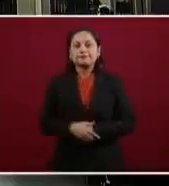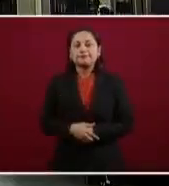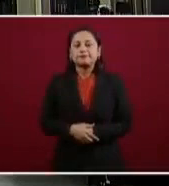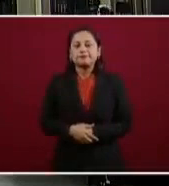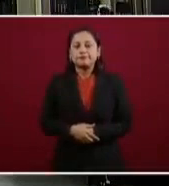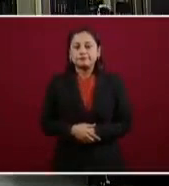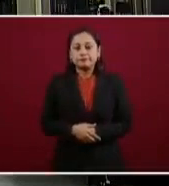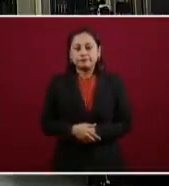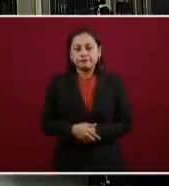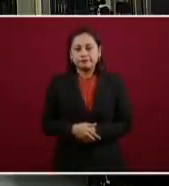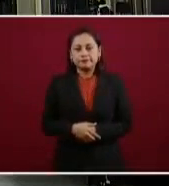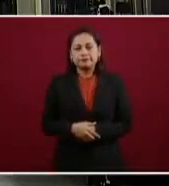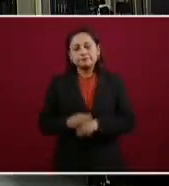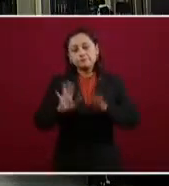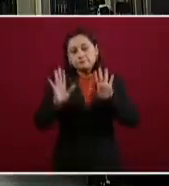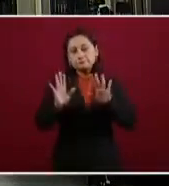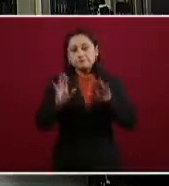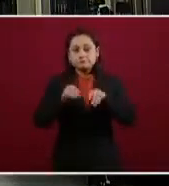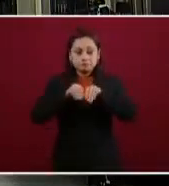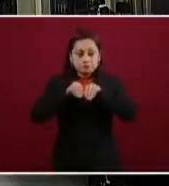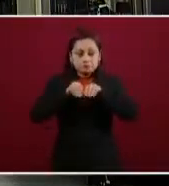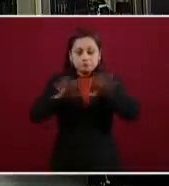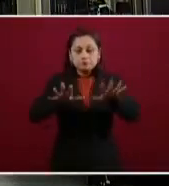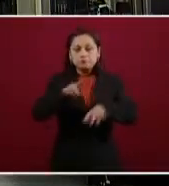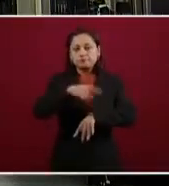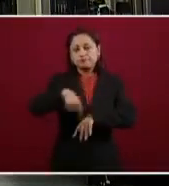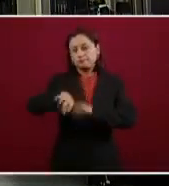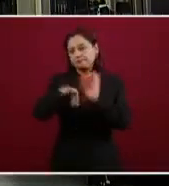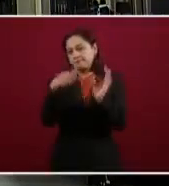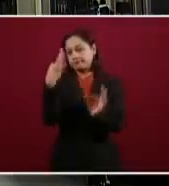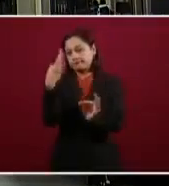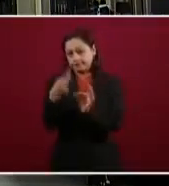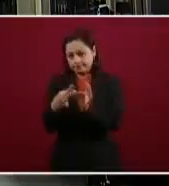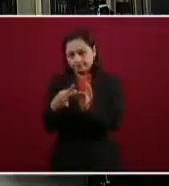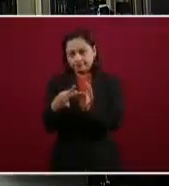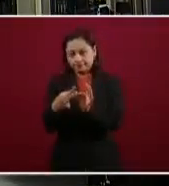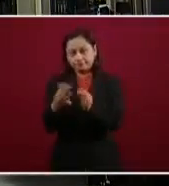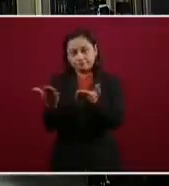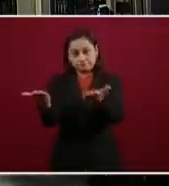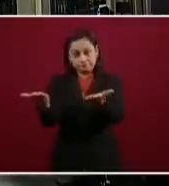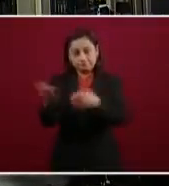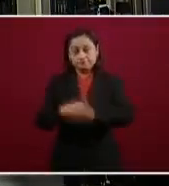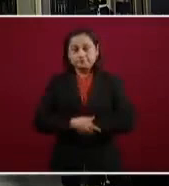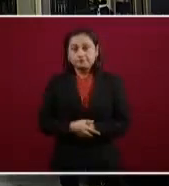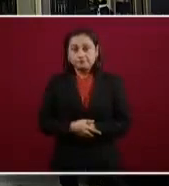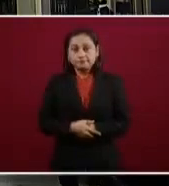bueno pues ya está esta información y este adelante